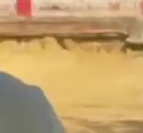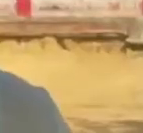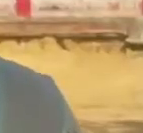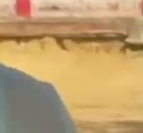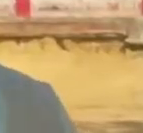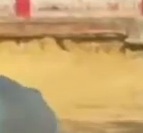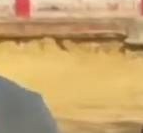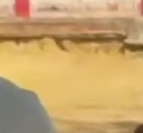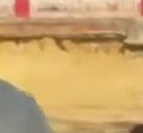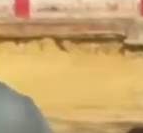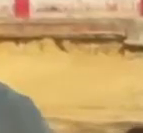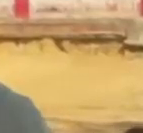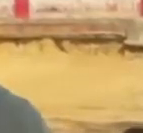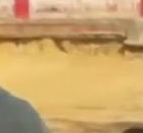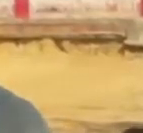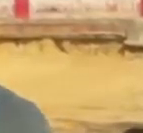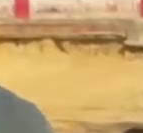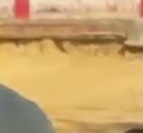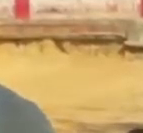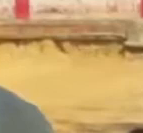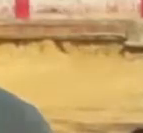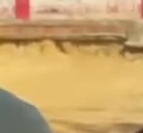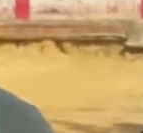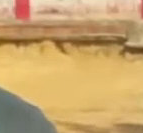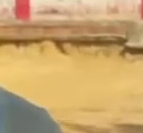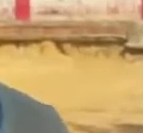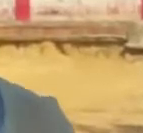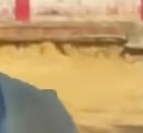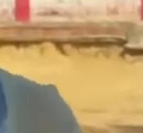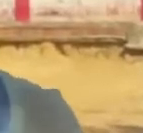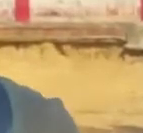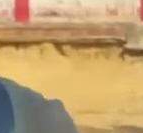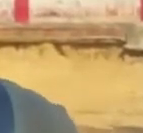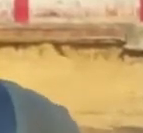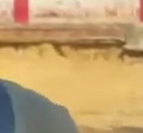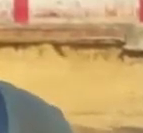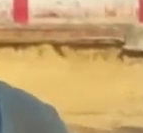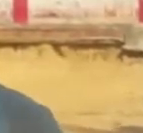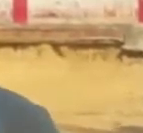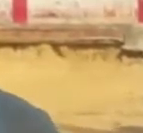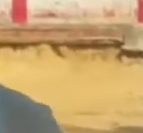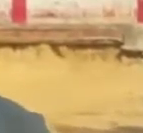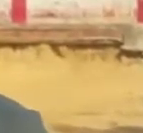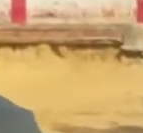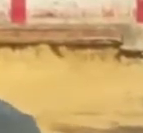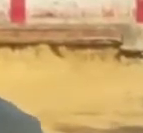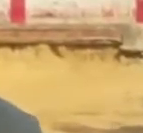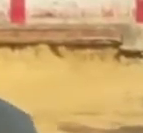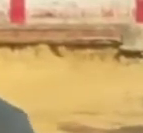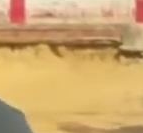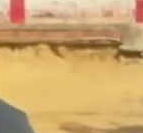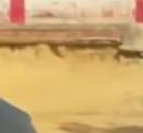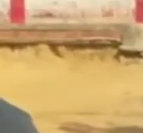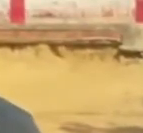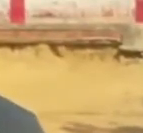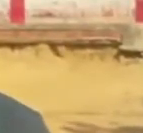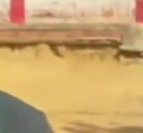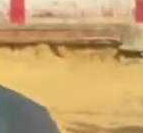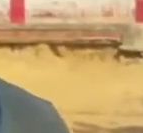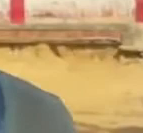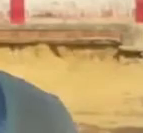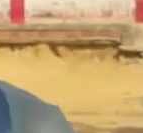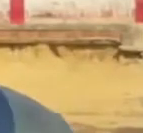muchos niños que necesitan una buena educación y tener la oportunidad y el privilegio de que Mercedes Ábrego haya llegado